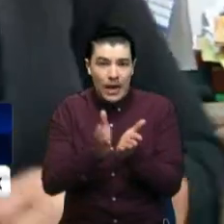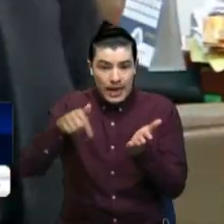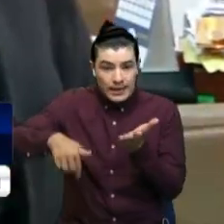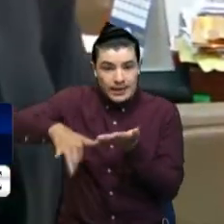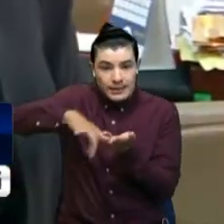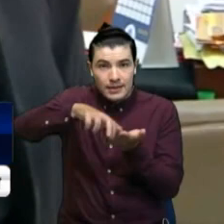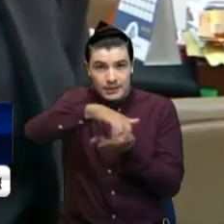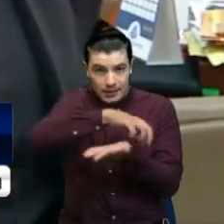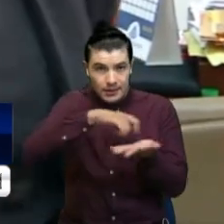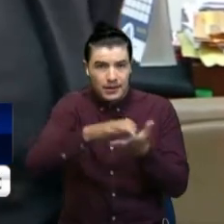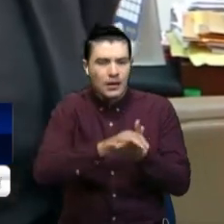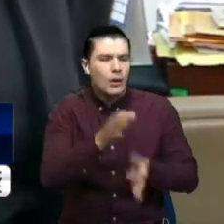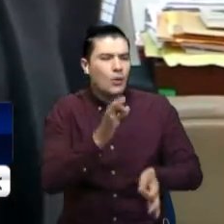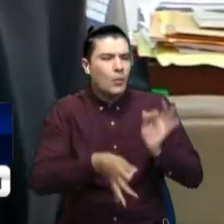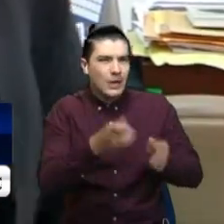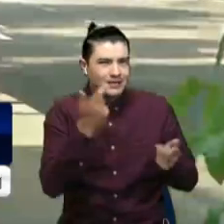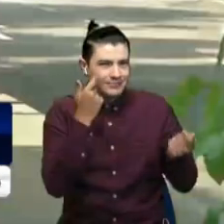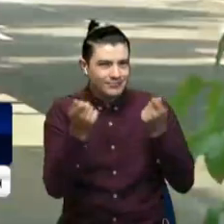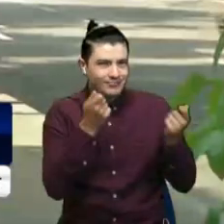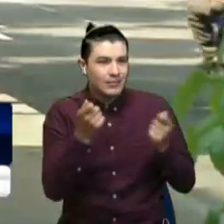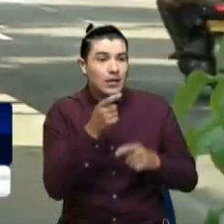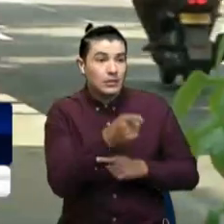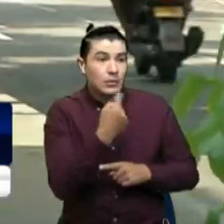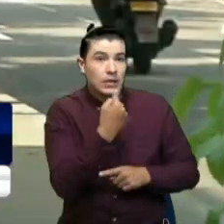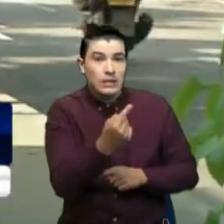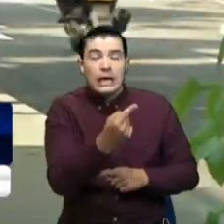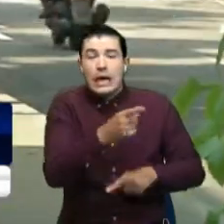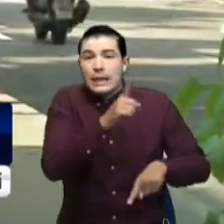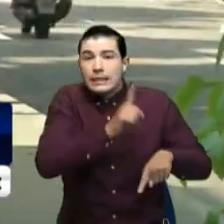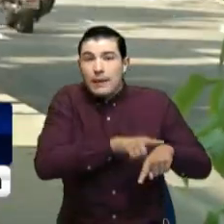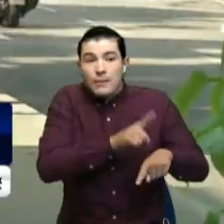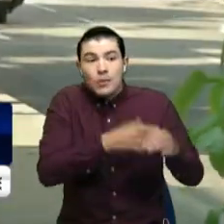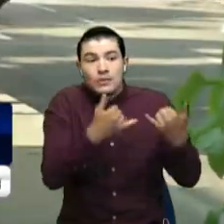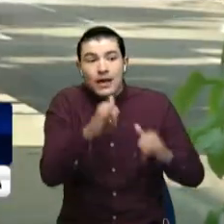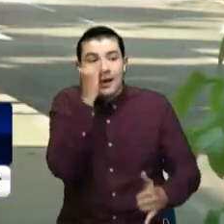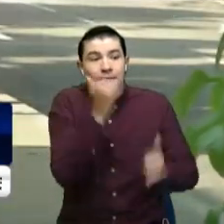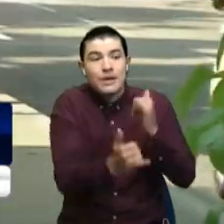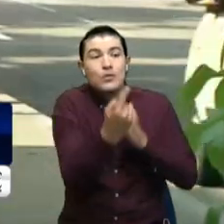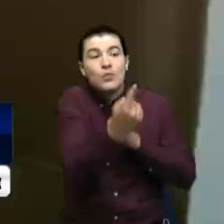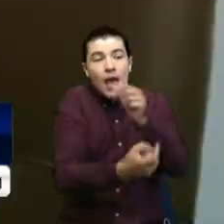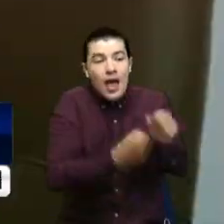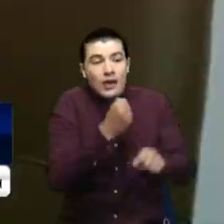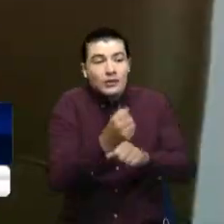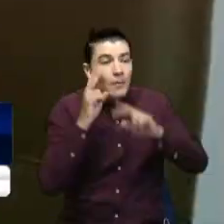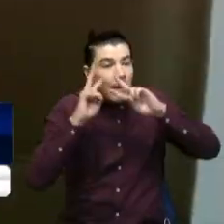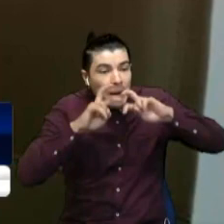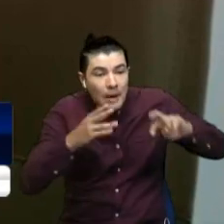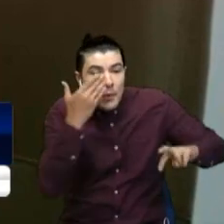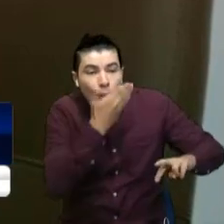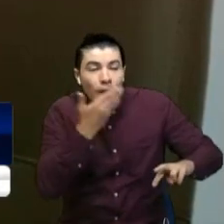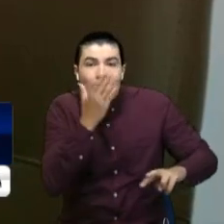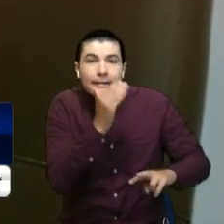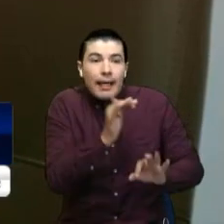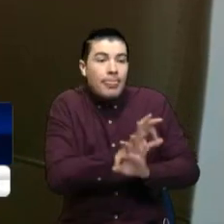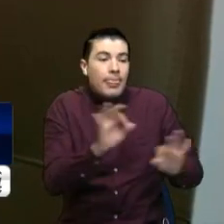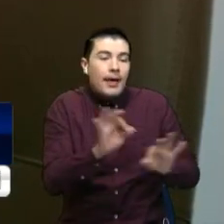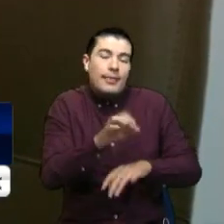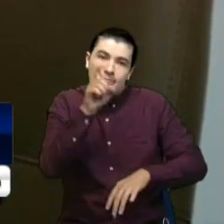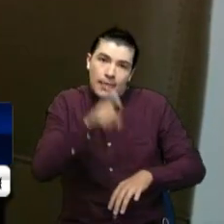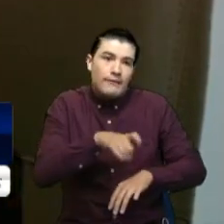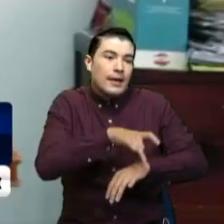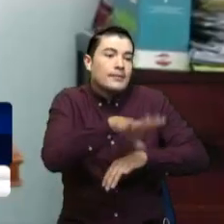juez con control de garantías decidió que por vencimiento de términos debería quedarme luego de permanecer más de